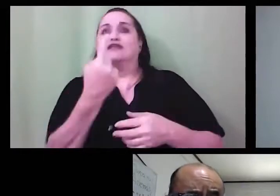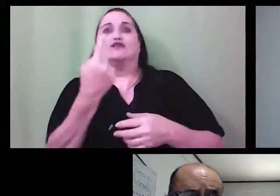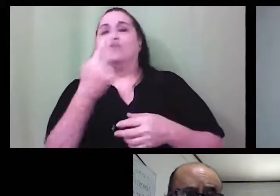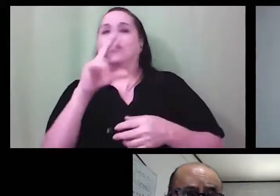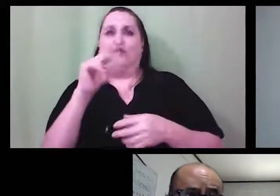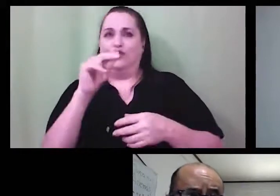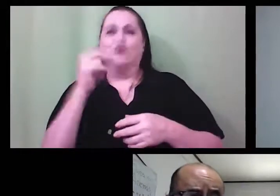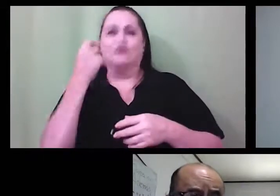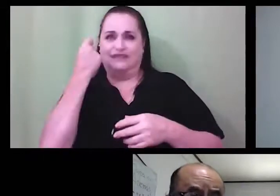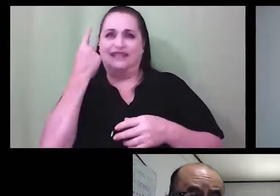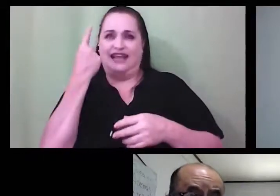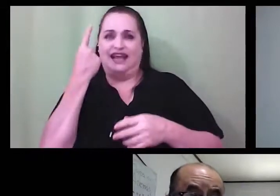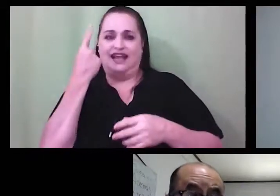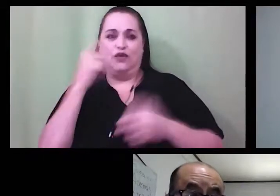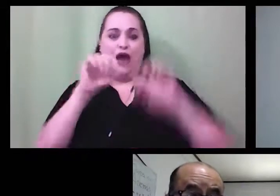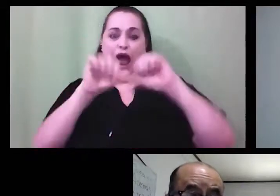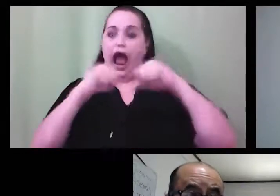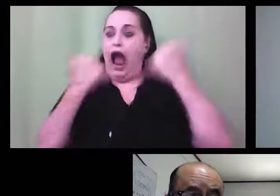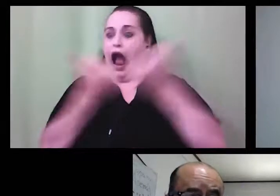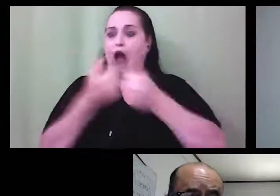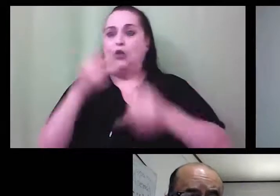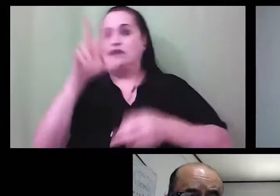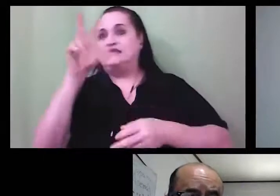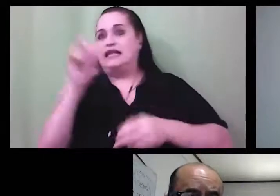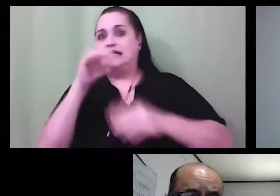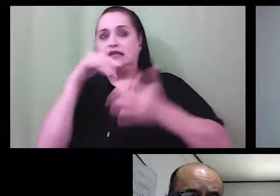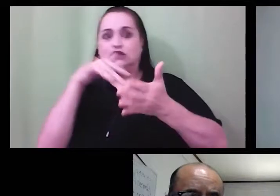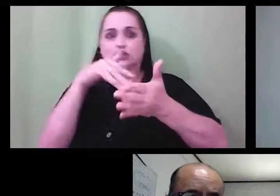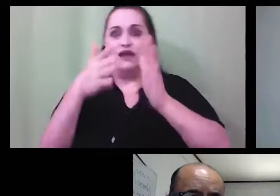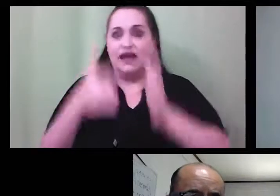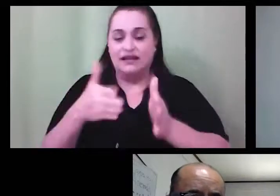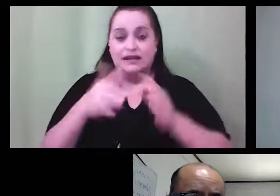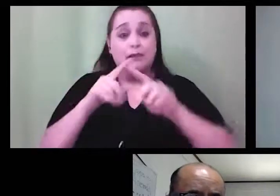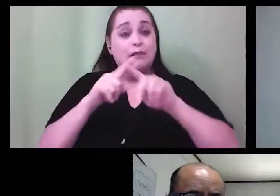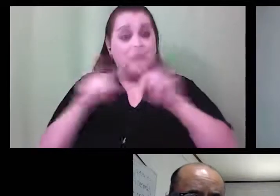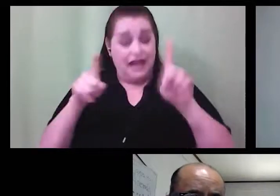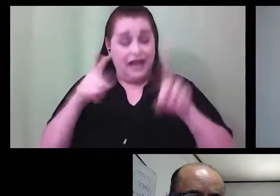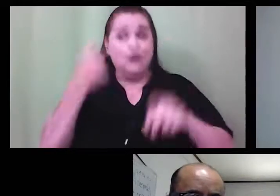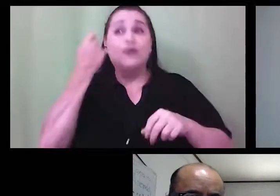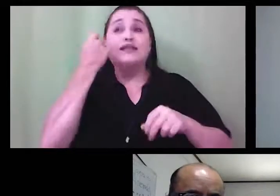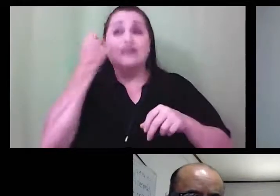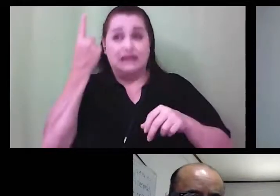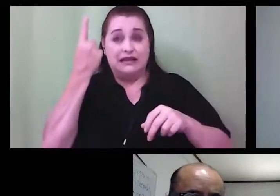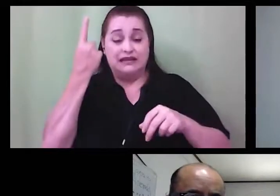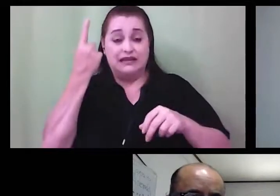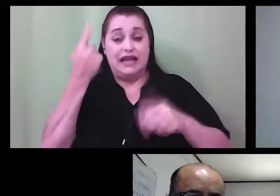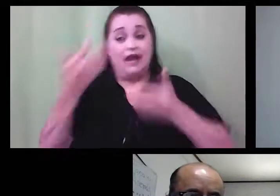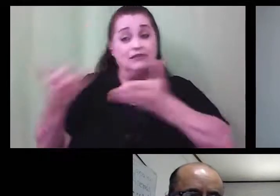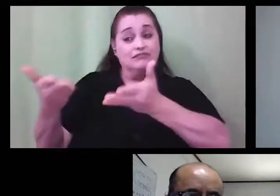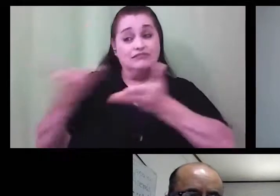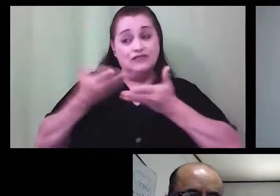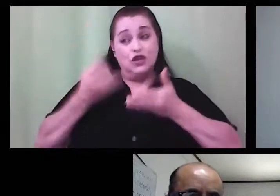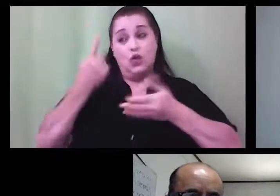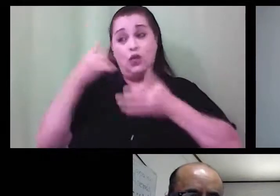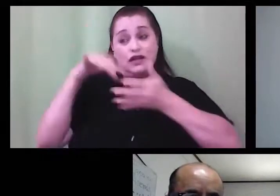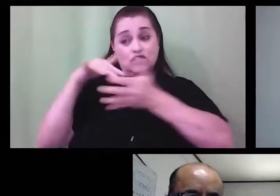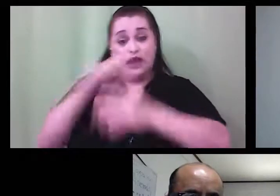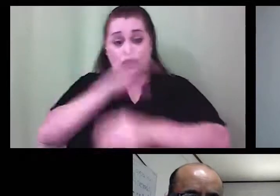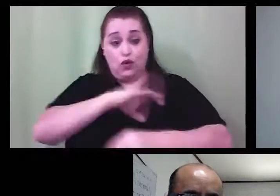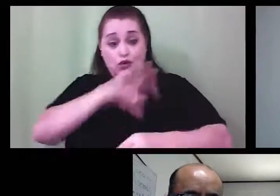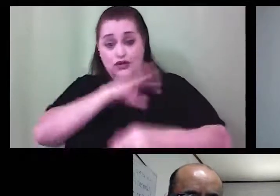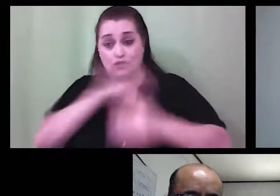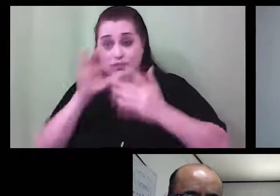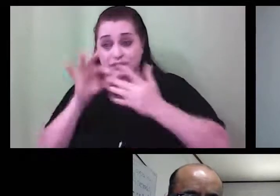en algunos casos son aulas hasta de 30 alumnos, pero que entiendan que cuando reciben un alumno con una condición